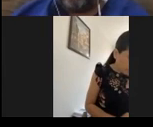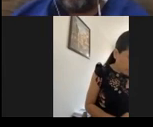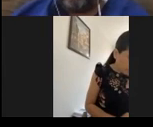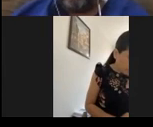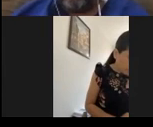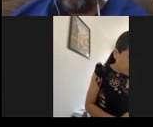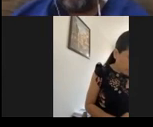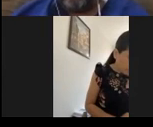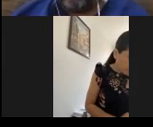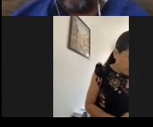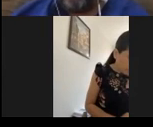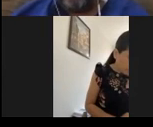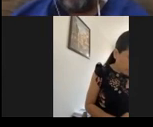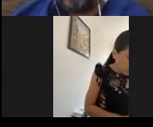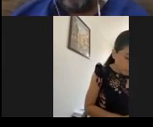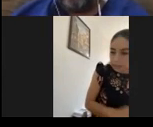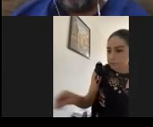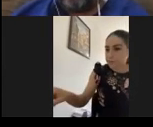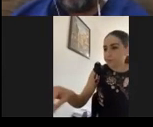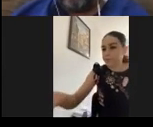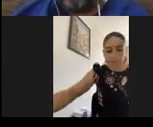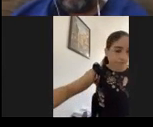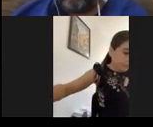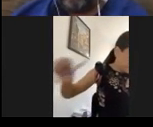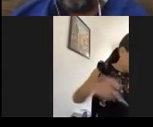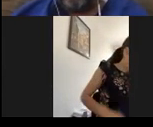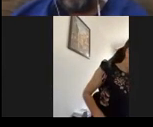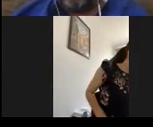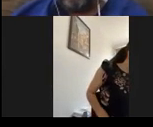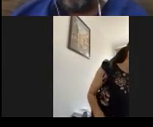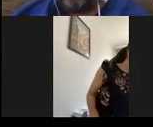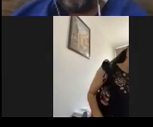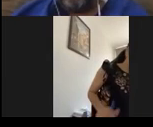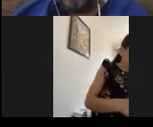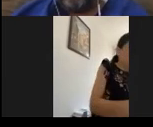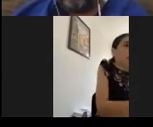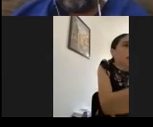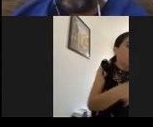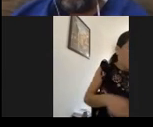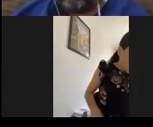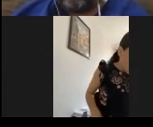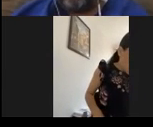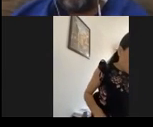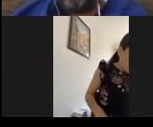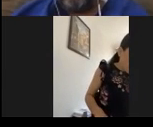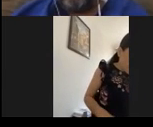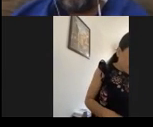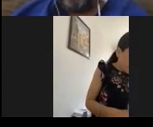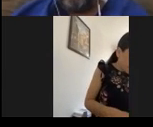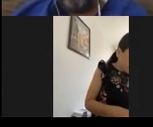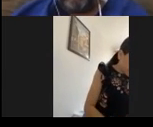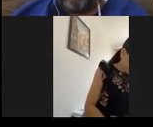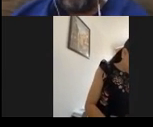su aportación dentro del trabajo propio del plan. O sea, que vean qué fue una aportación ciudadana, y creo que esa es parte de